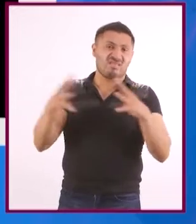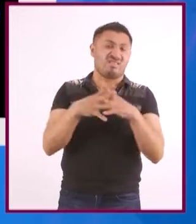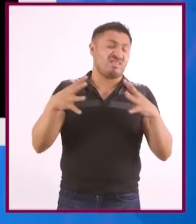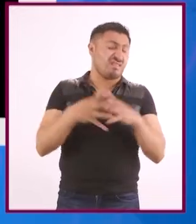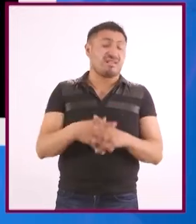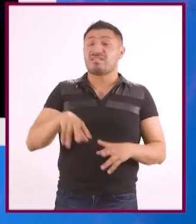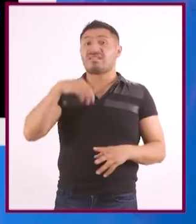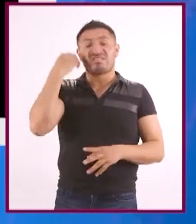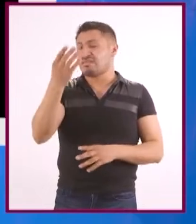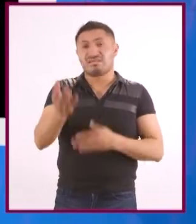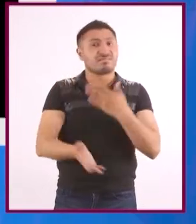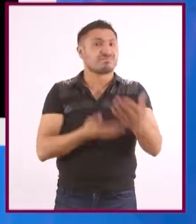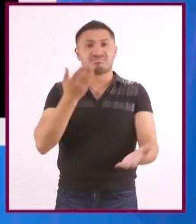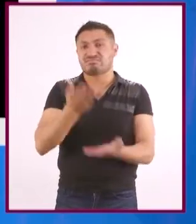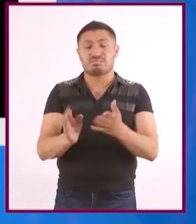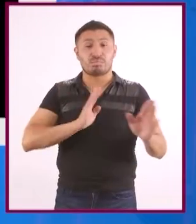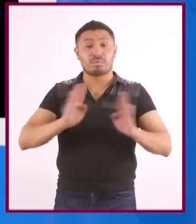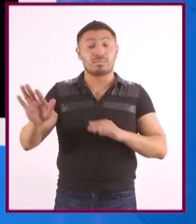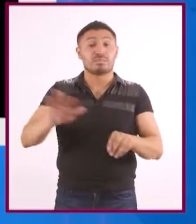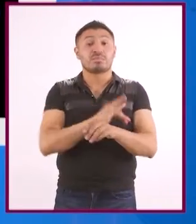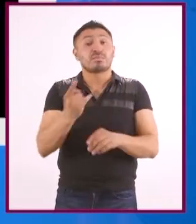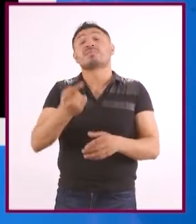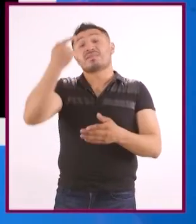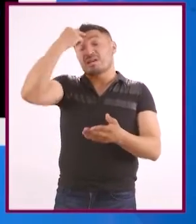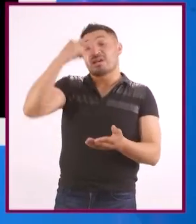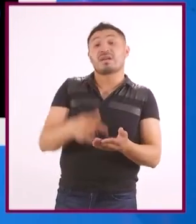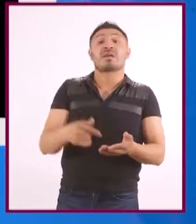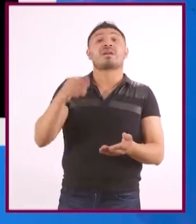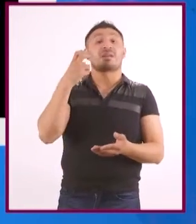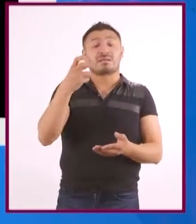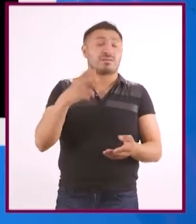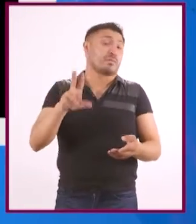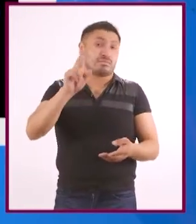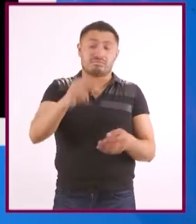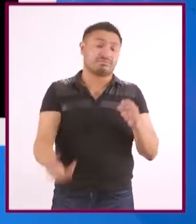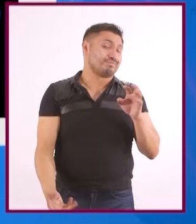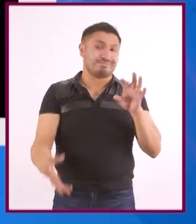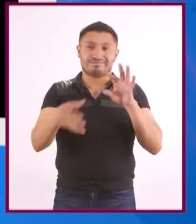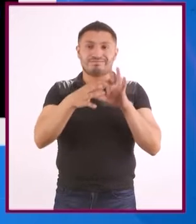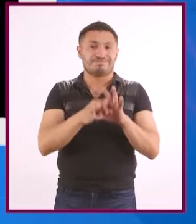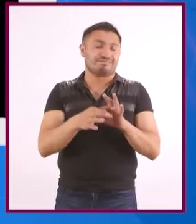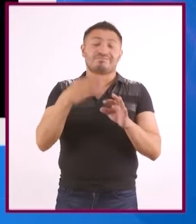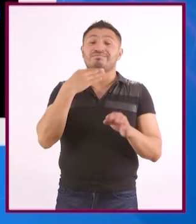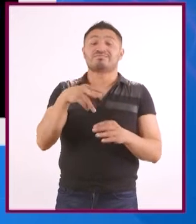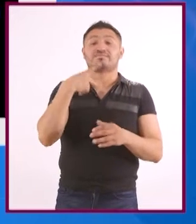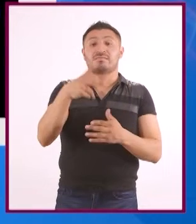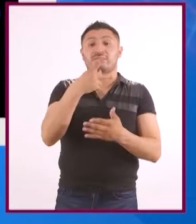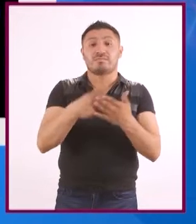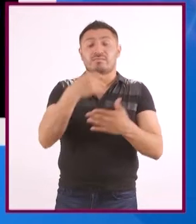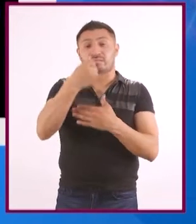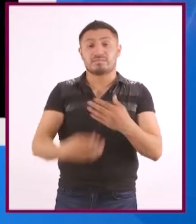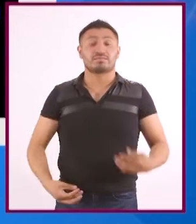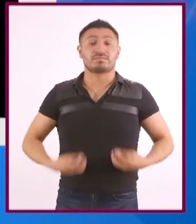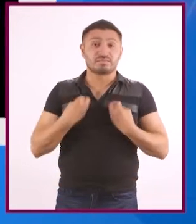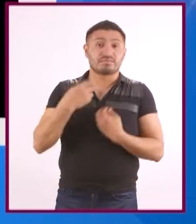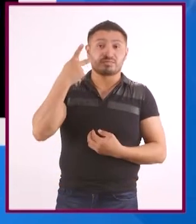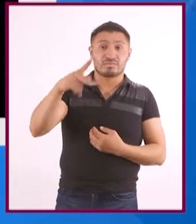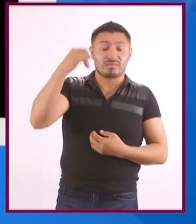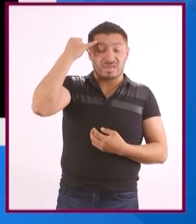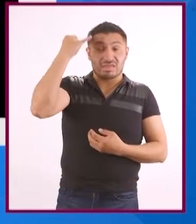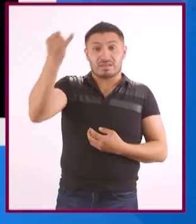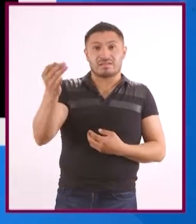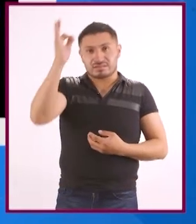servicio militar, precisamente porque consideran que pues, es incompatible con su proyecto de vida y con sus